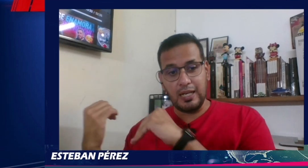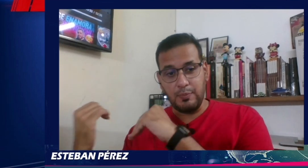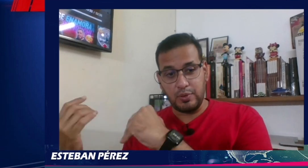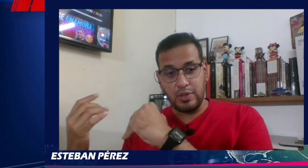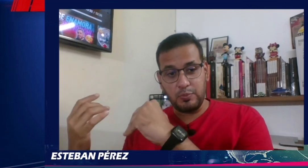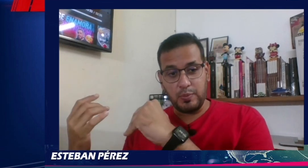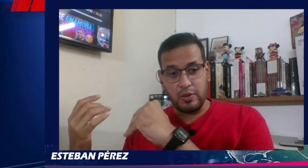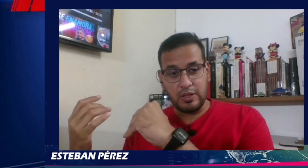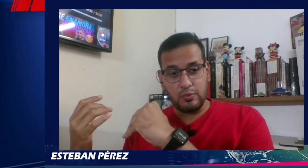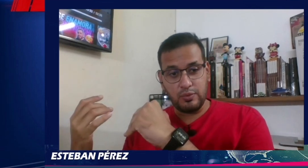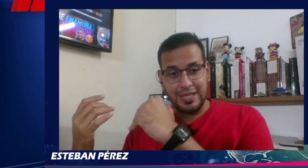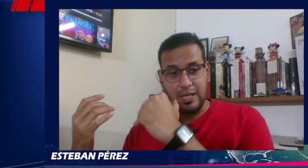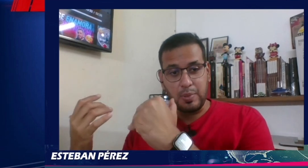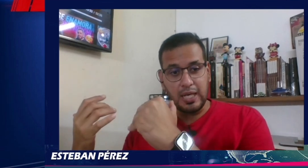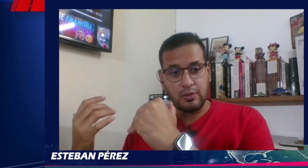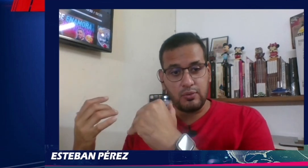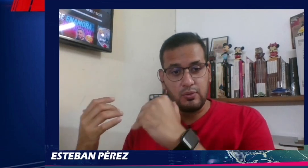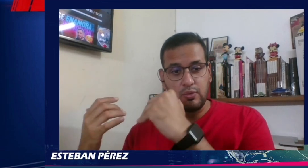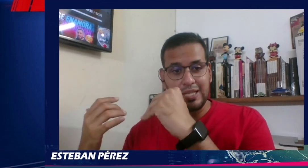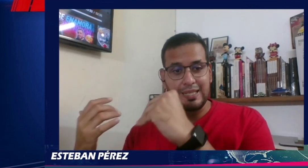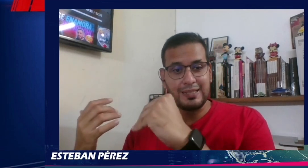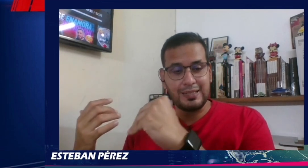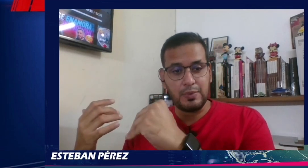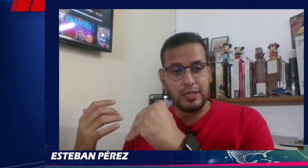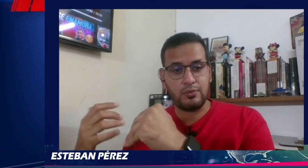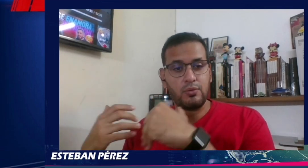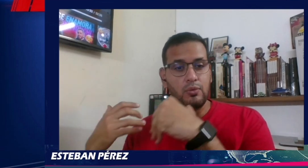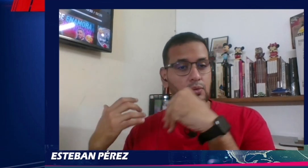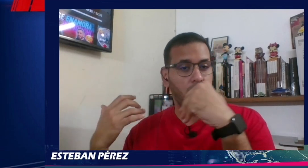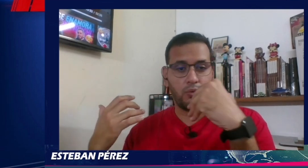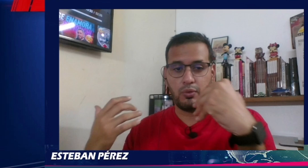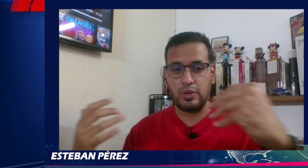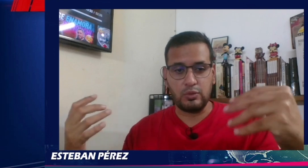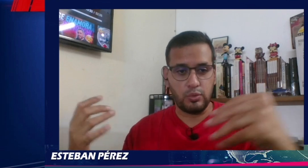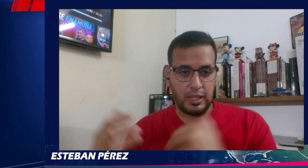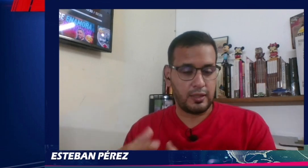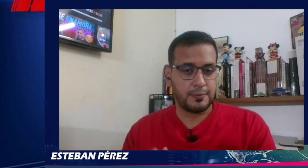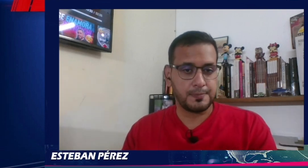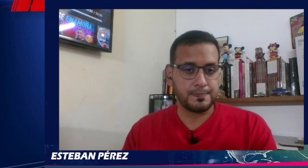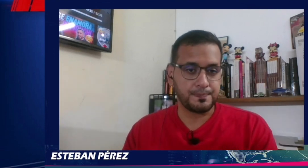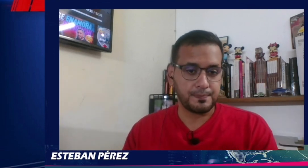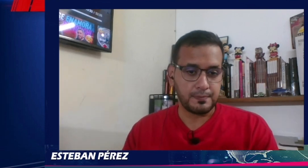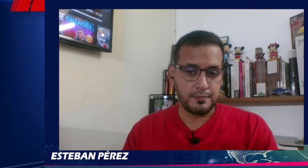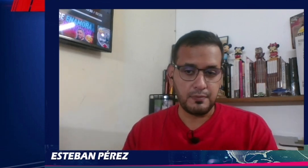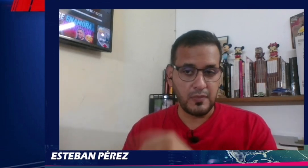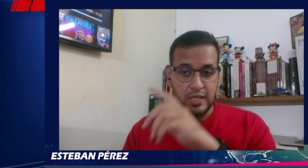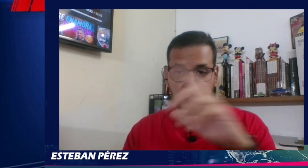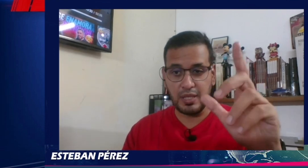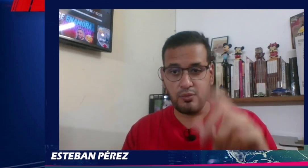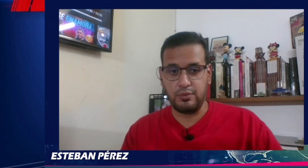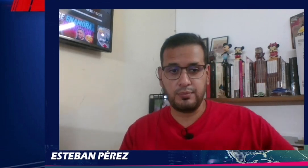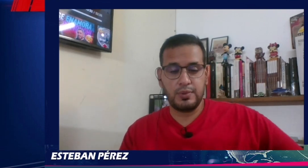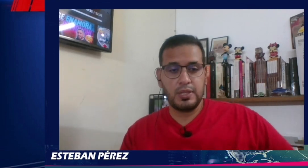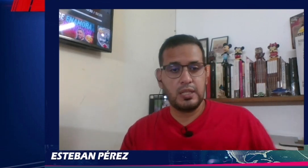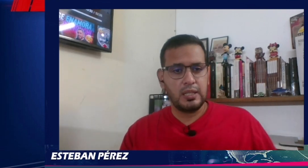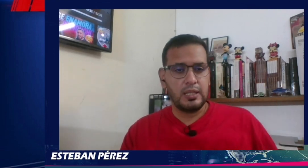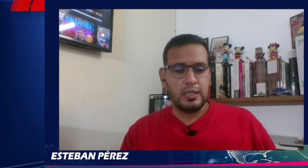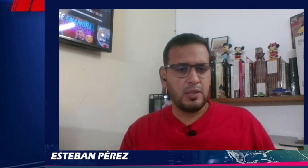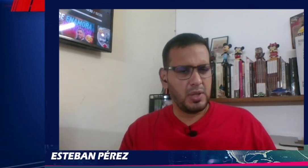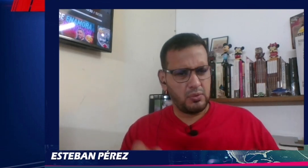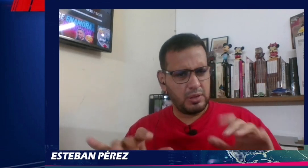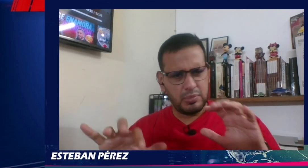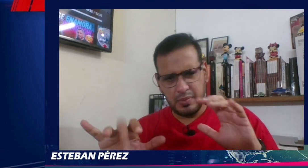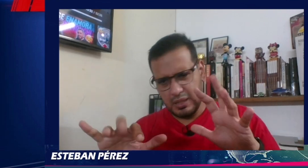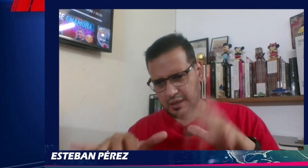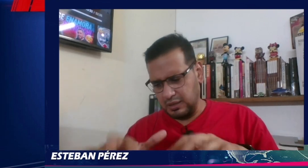Porque hay personas primero que tú que ya pagaron o que ya se inscribieron o lo que tú quieras. Y en México no.